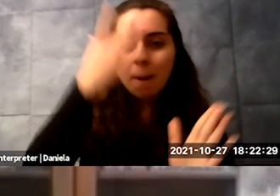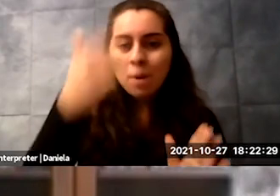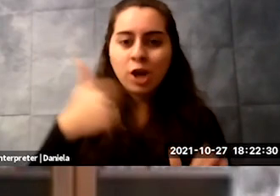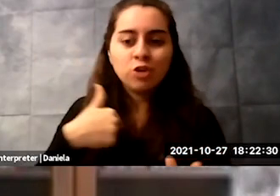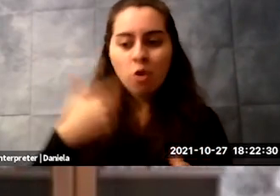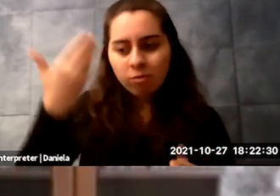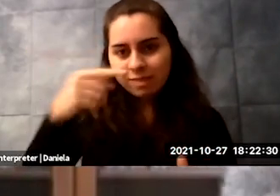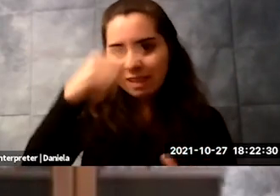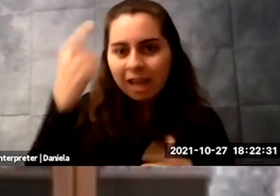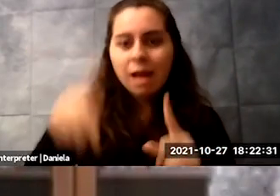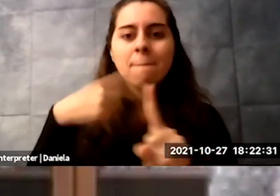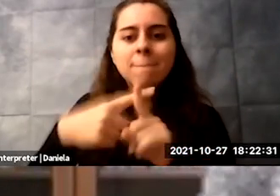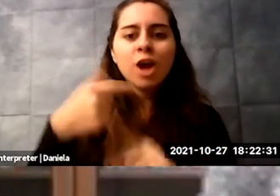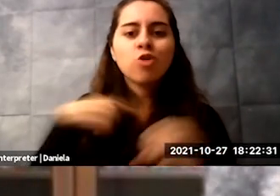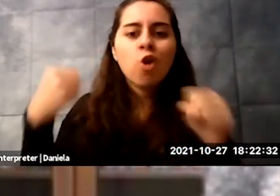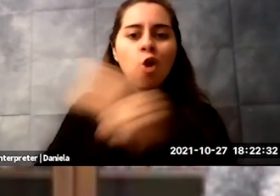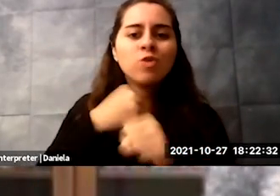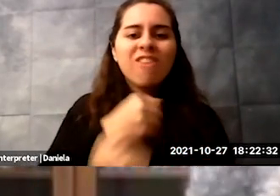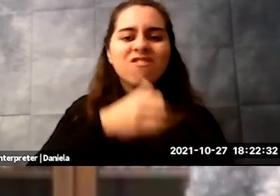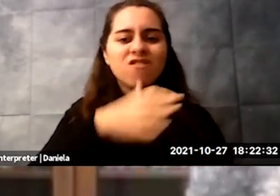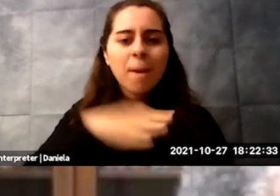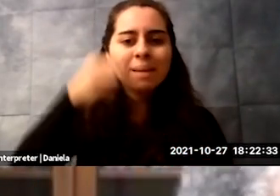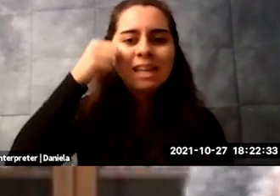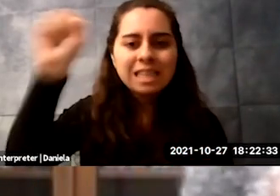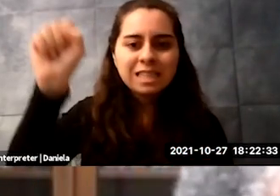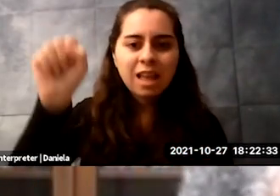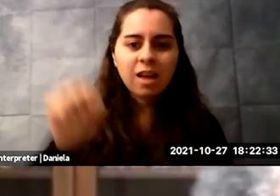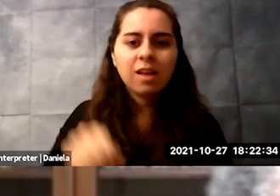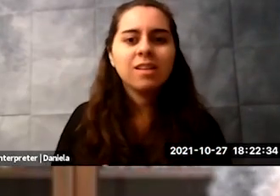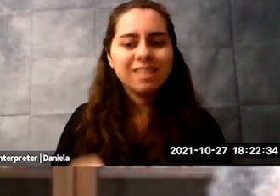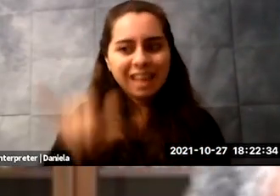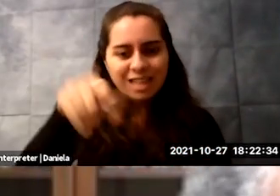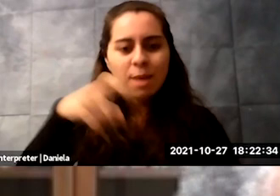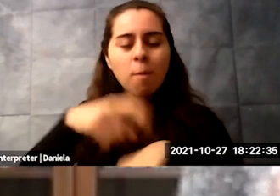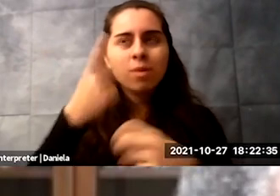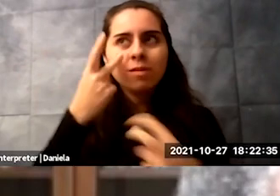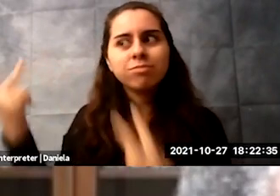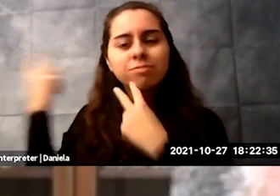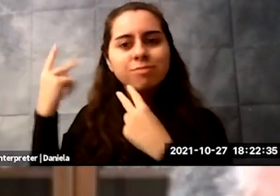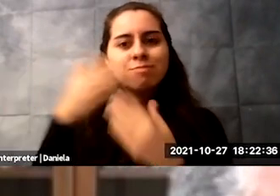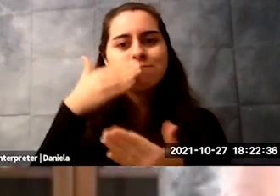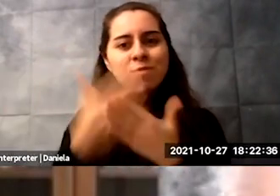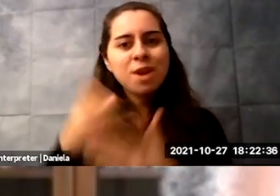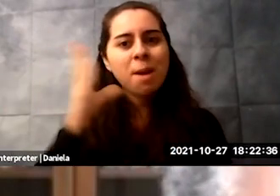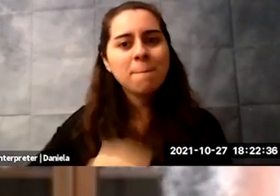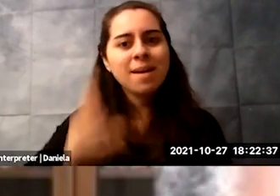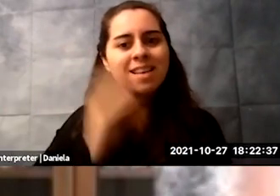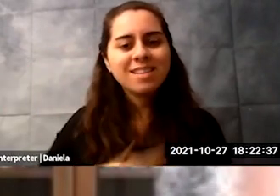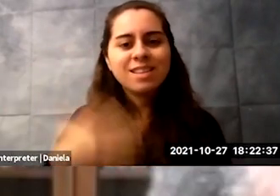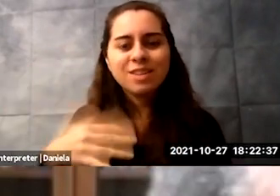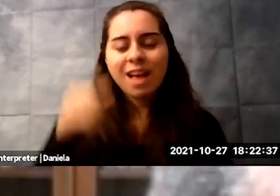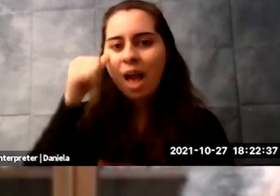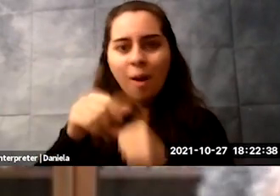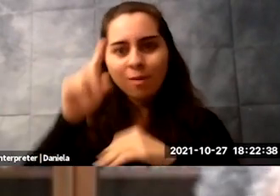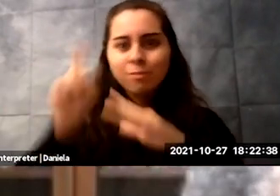Me parece que eso fue una experiencia que yo no la puedo olvidar, me parece muy buena, así que de verdad le doy las gracias porque me hizo recordar muchísimas cosas. Y creo que por